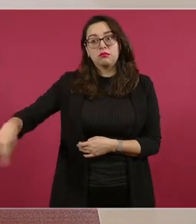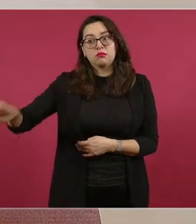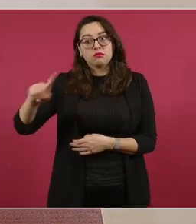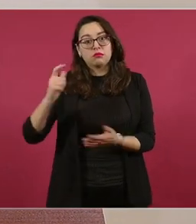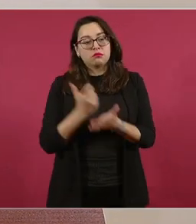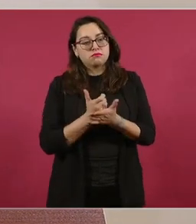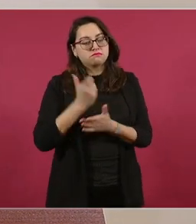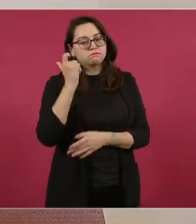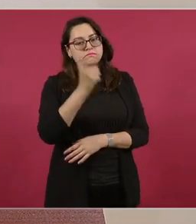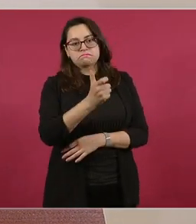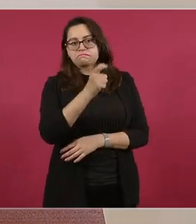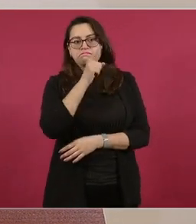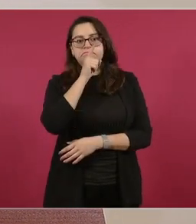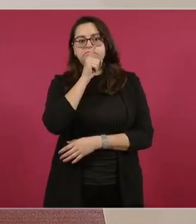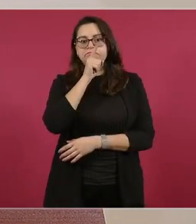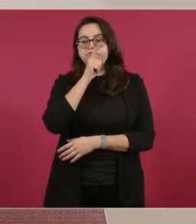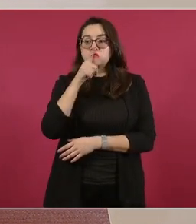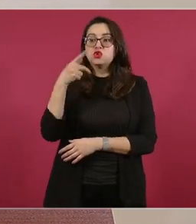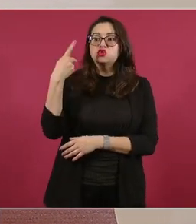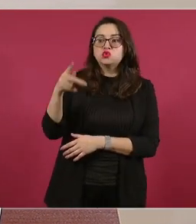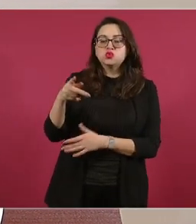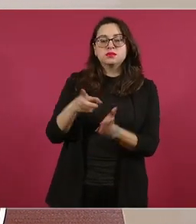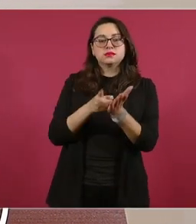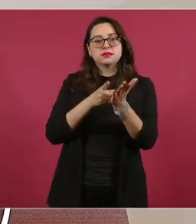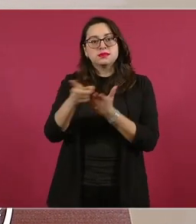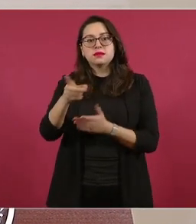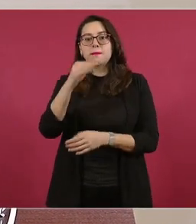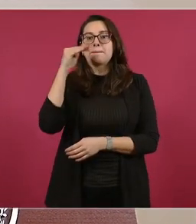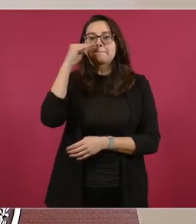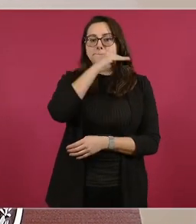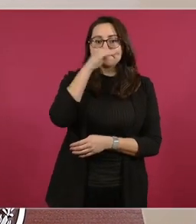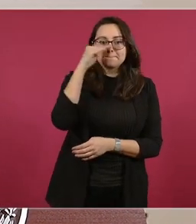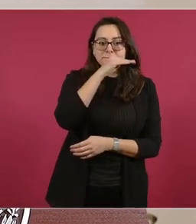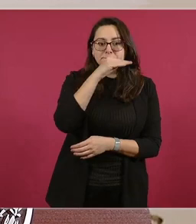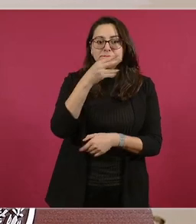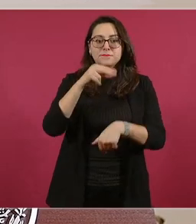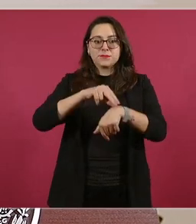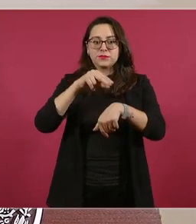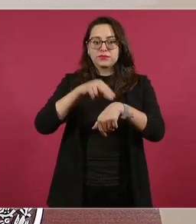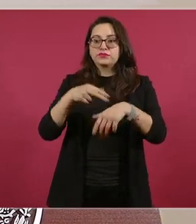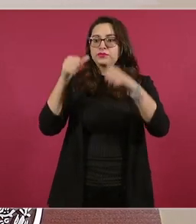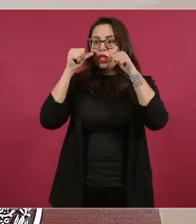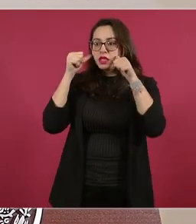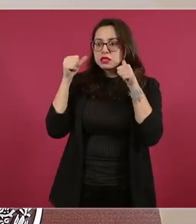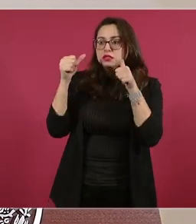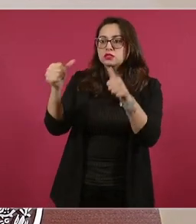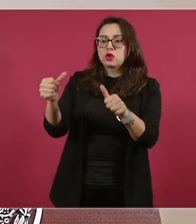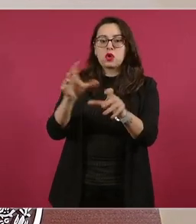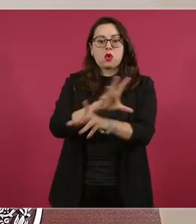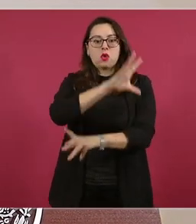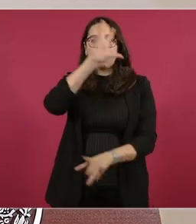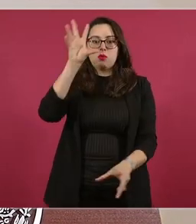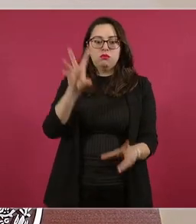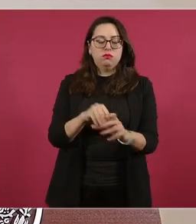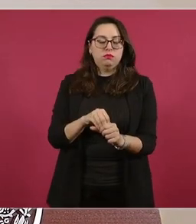de manera gratuita atención médica, todo lo que implica